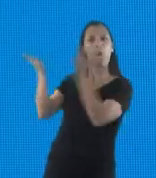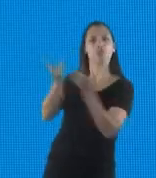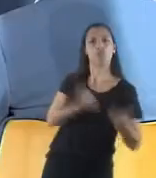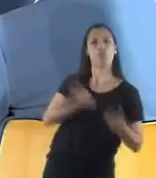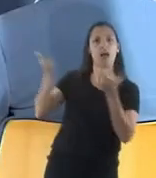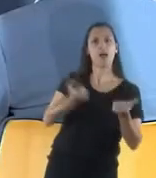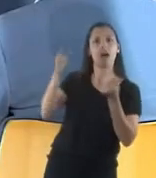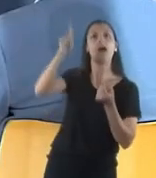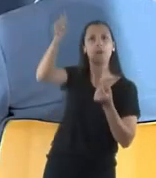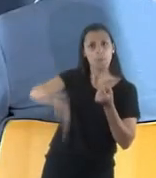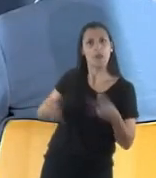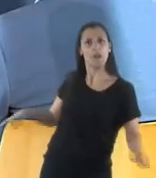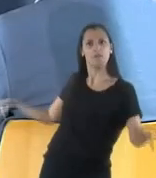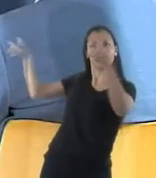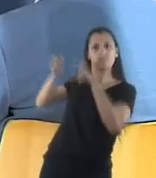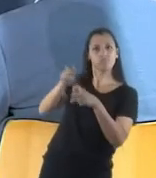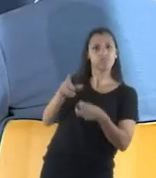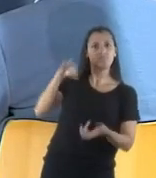del ingreso.